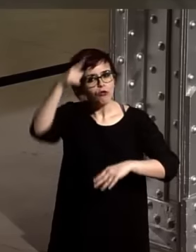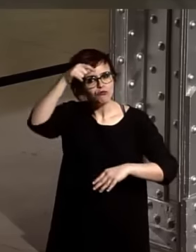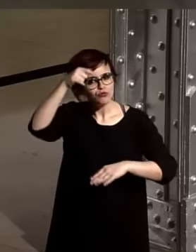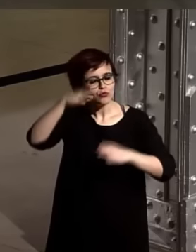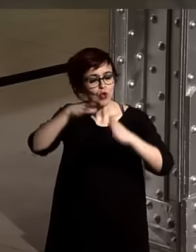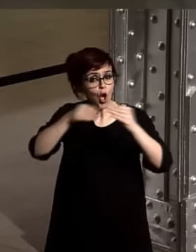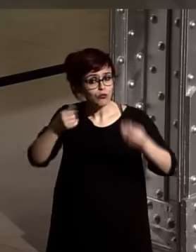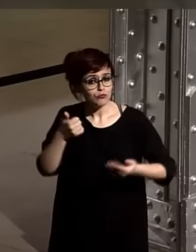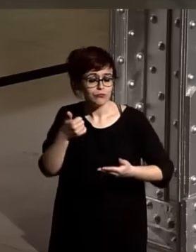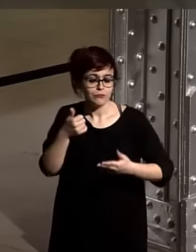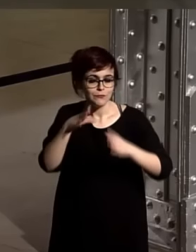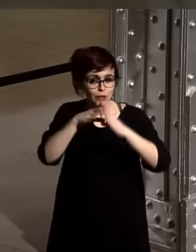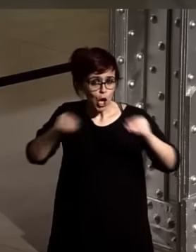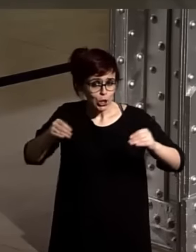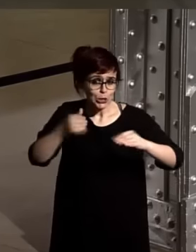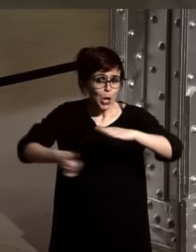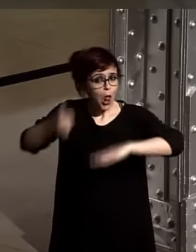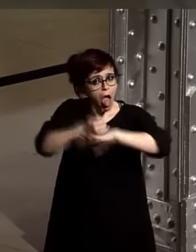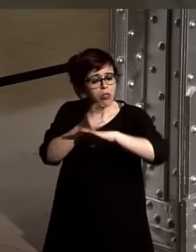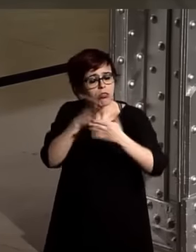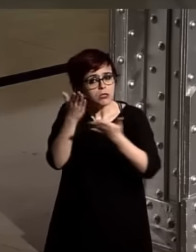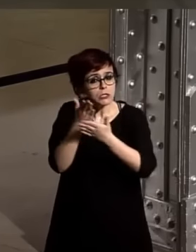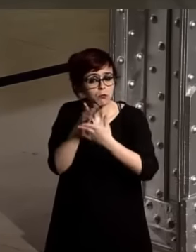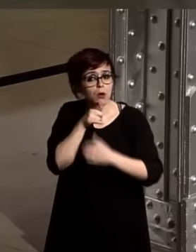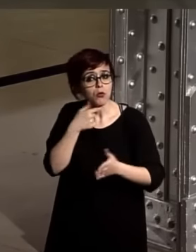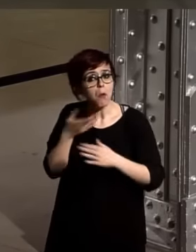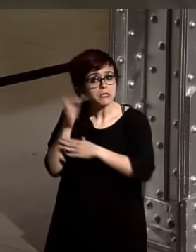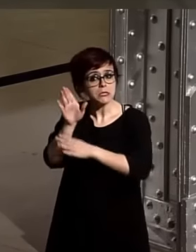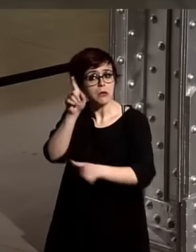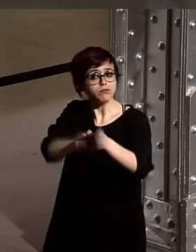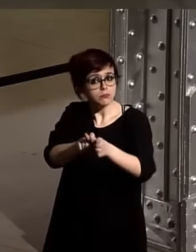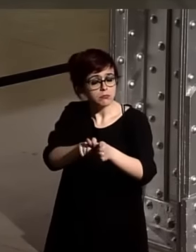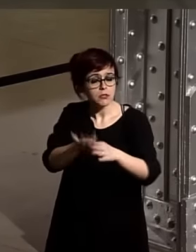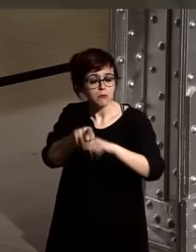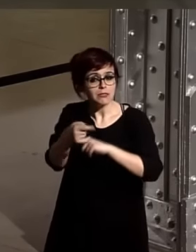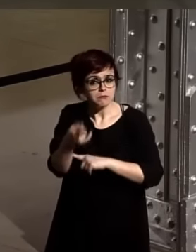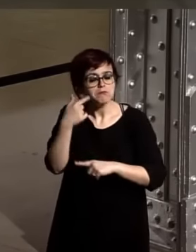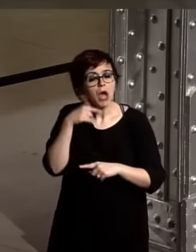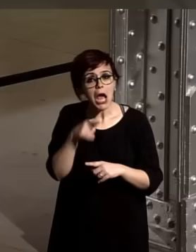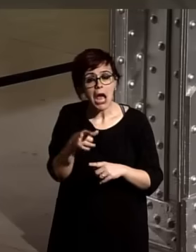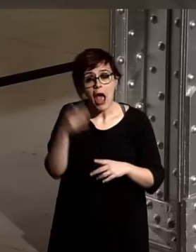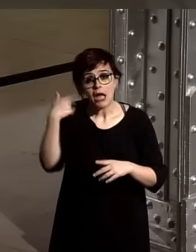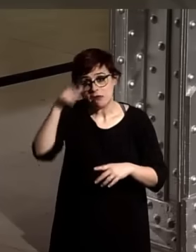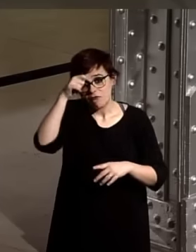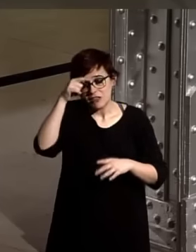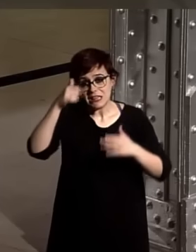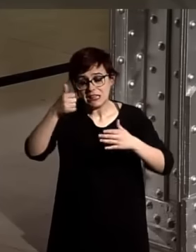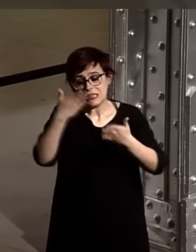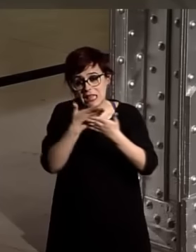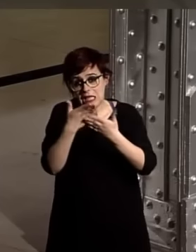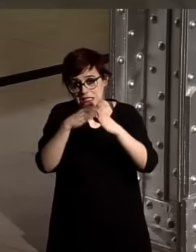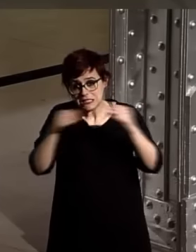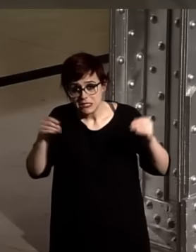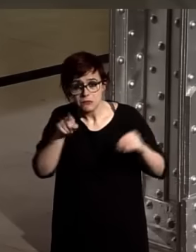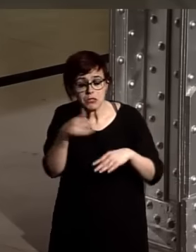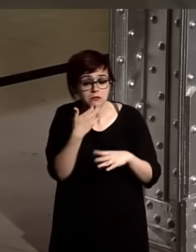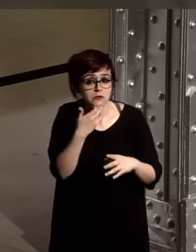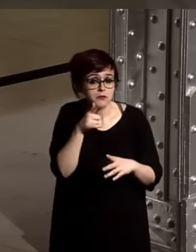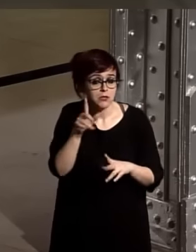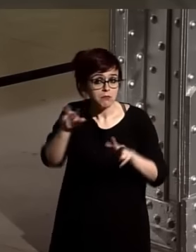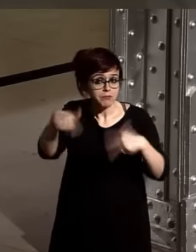concedían esa beca Entonces yo me presenté y me dieron la beca gracias a esa becaa hace mi tesis si no me hubieran dado la beca o si no hubiera existido esa